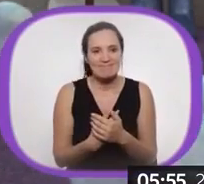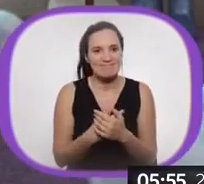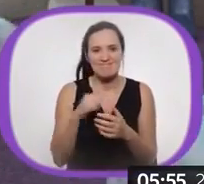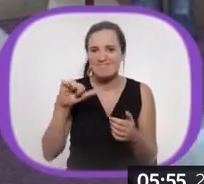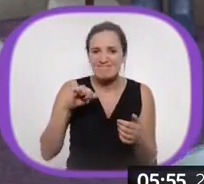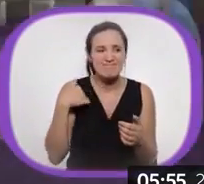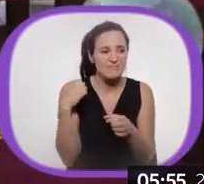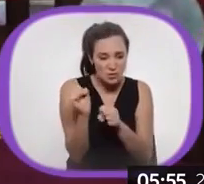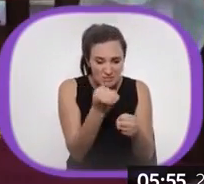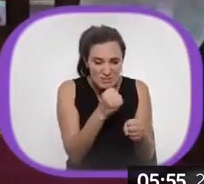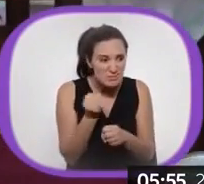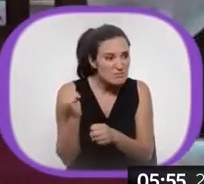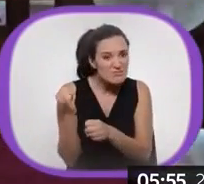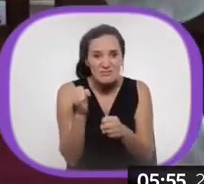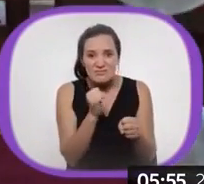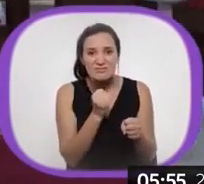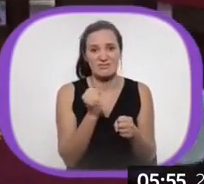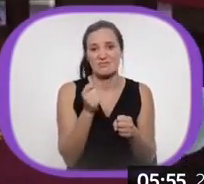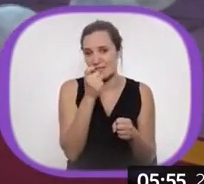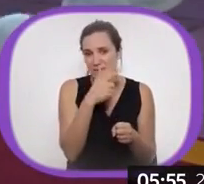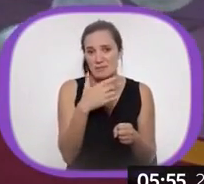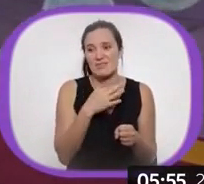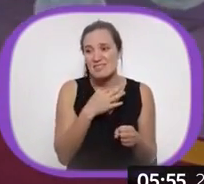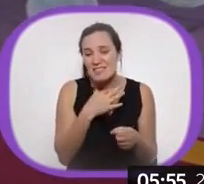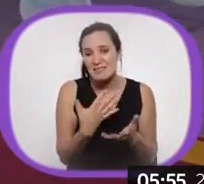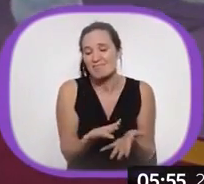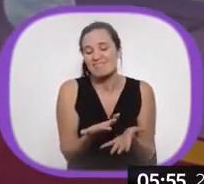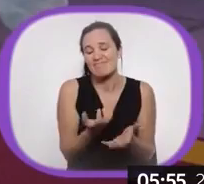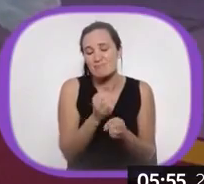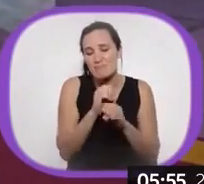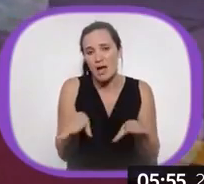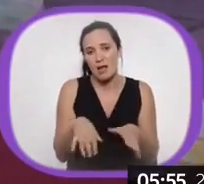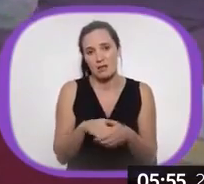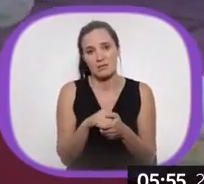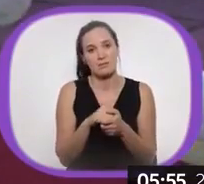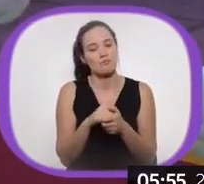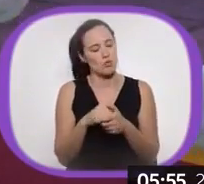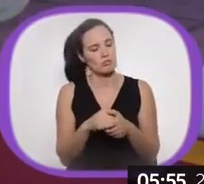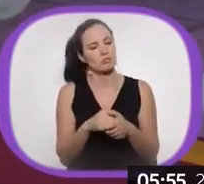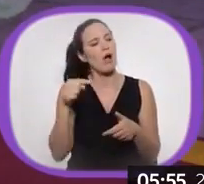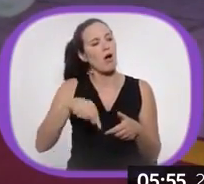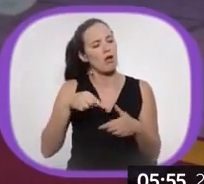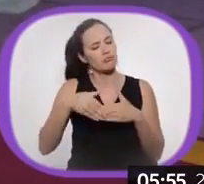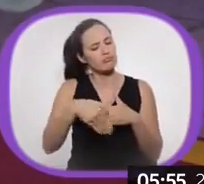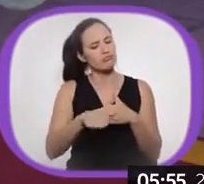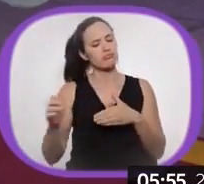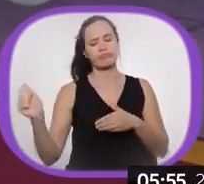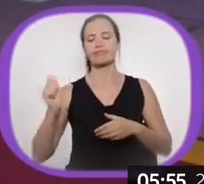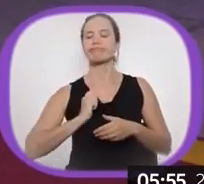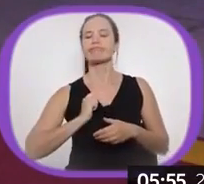limpiarlo rápido en vez de apropiadamente. Es hora de ser un caballero y hacer lo